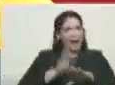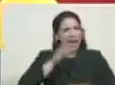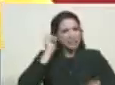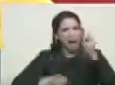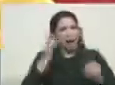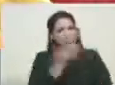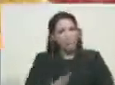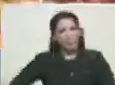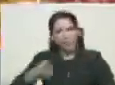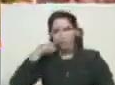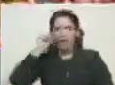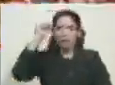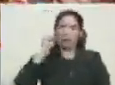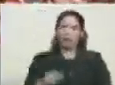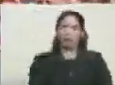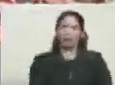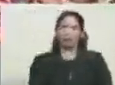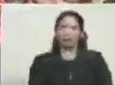Nicolás Maduro.